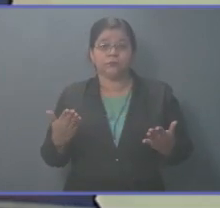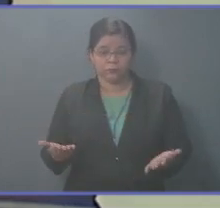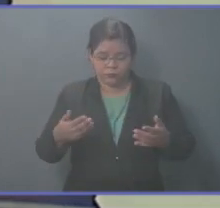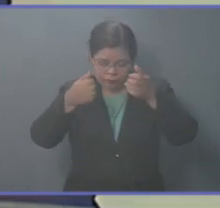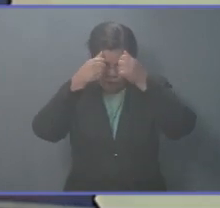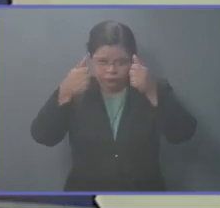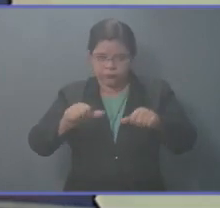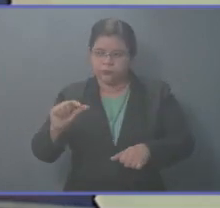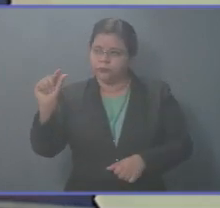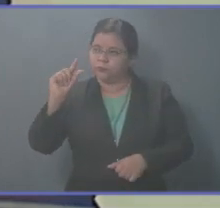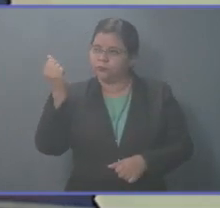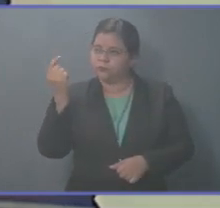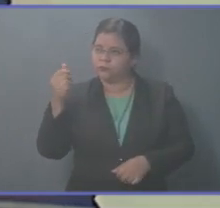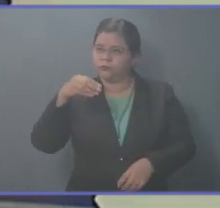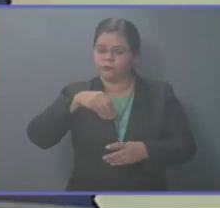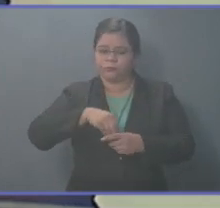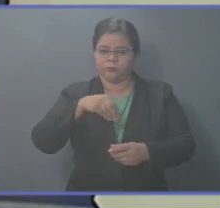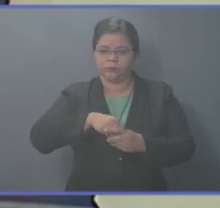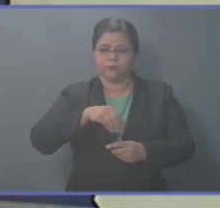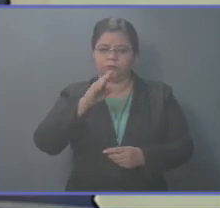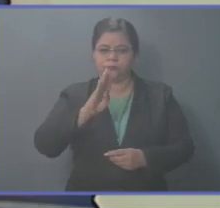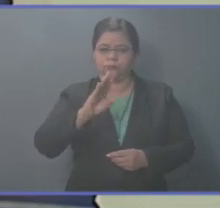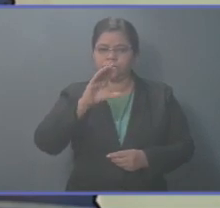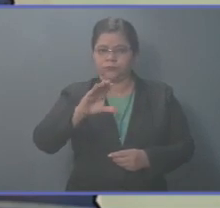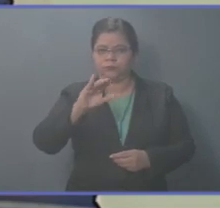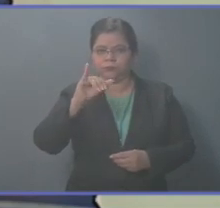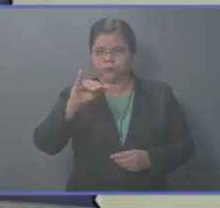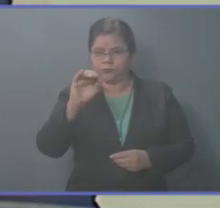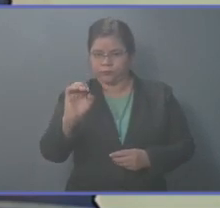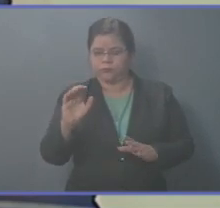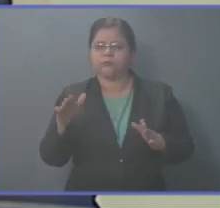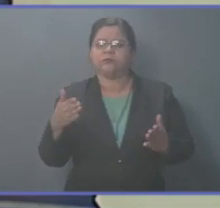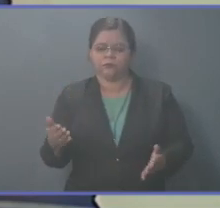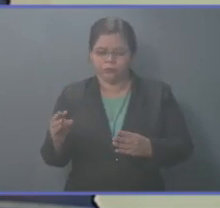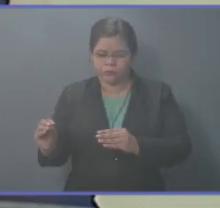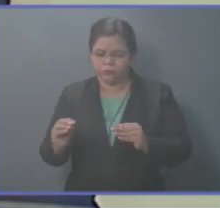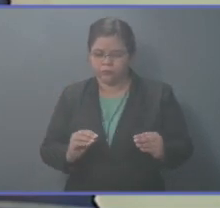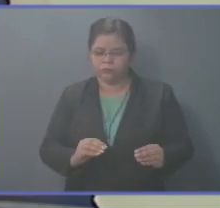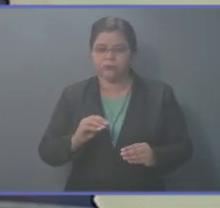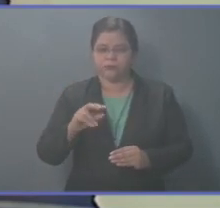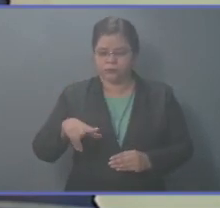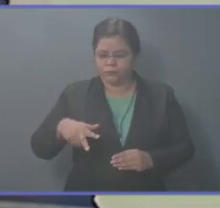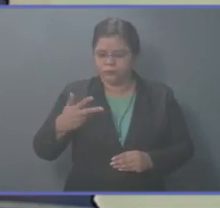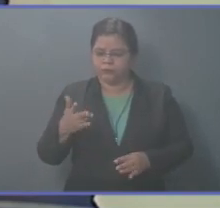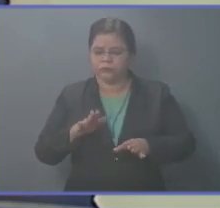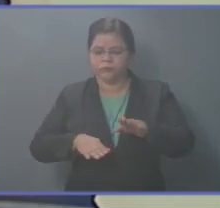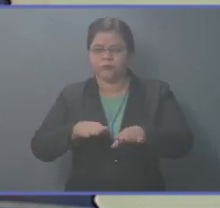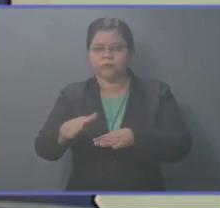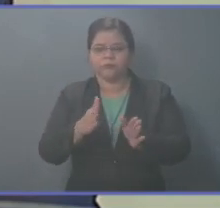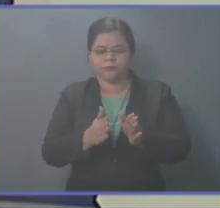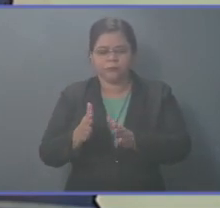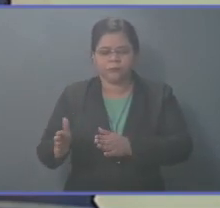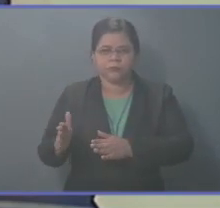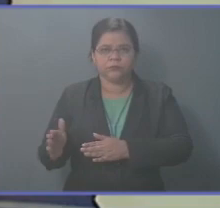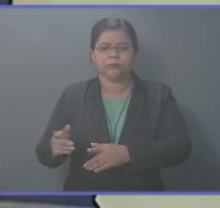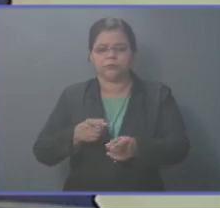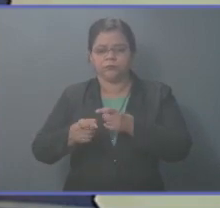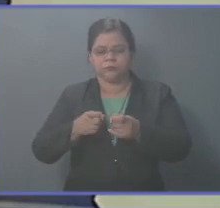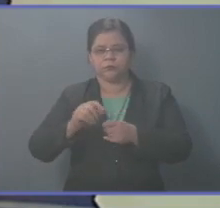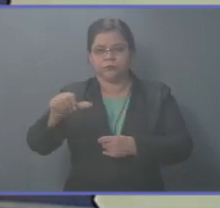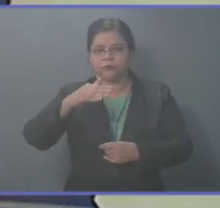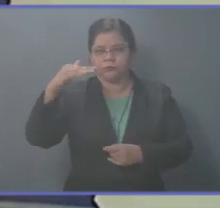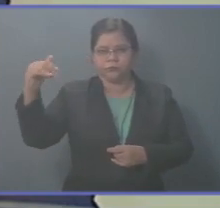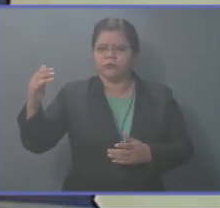apruebe el préstamo con el Banco Interamericano de Integración Económica para la implementación de la fase 3 del Plan Control Territorial, así como cualquier